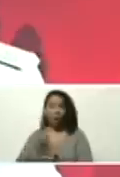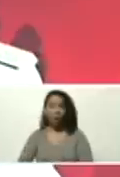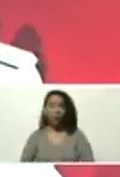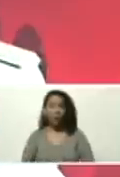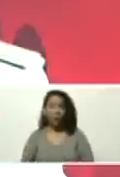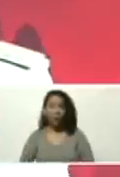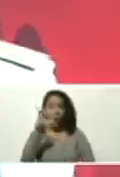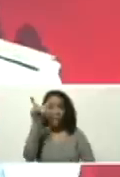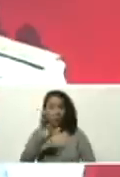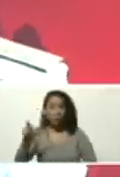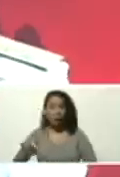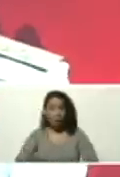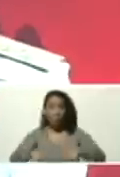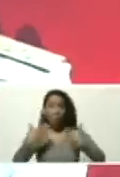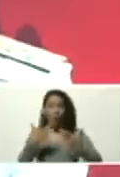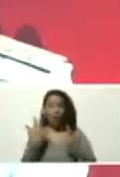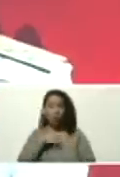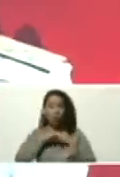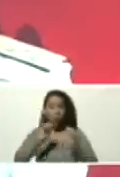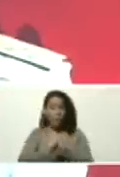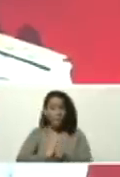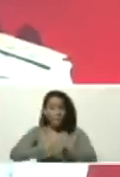de los cuales nos separamos.